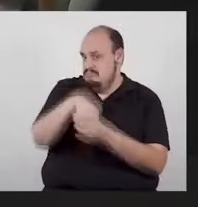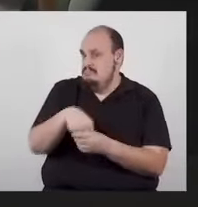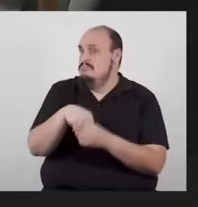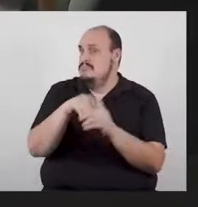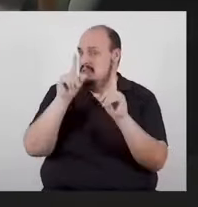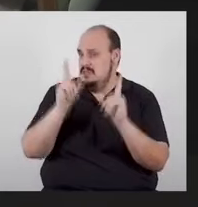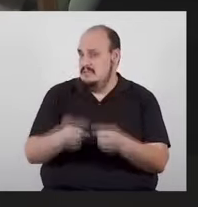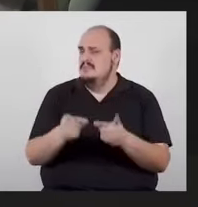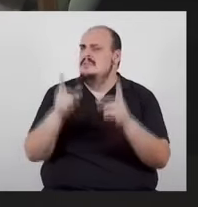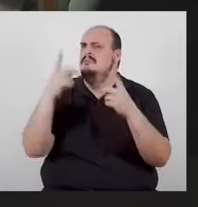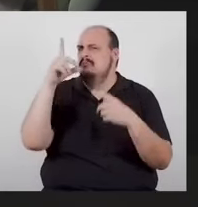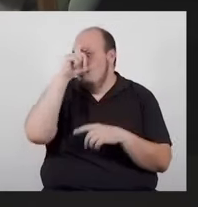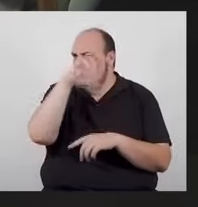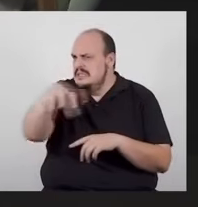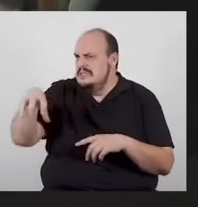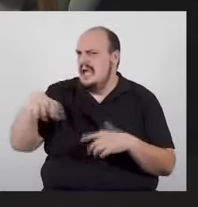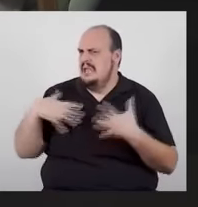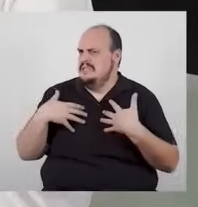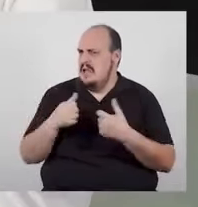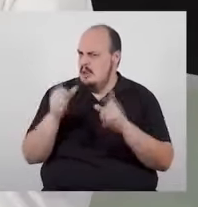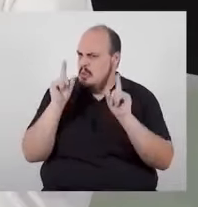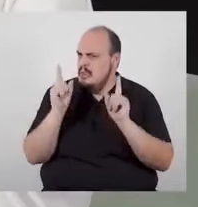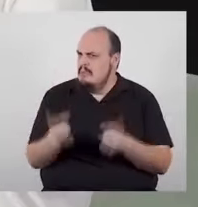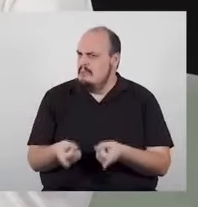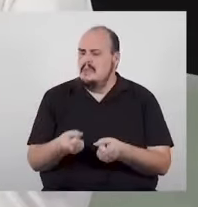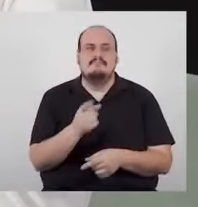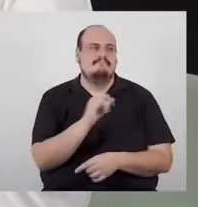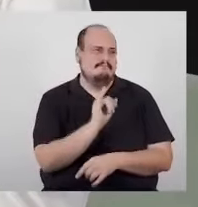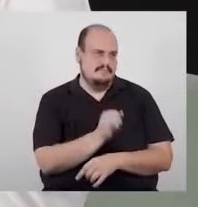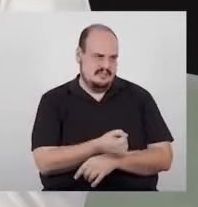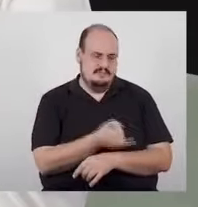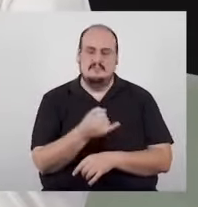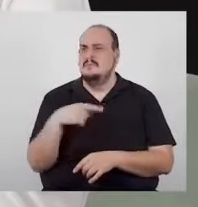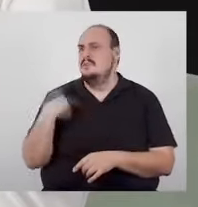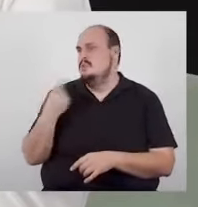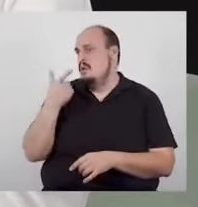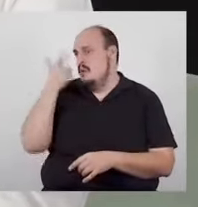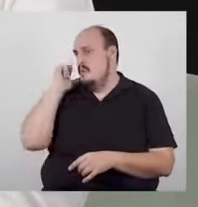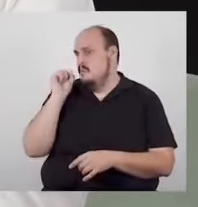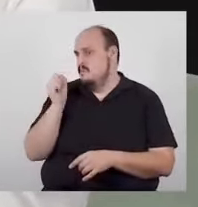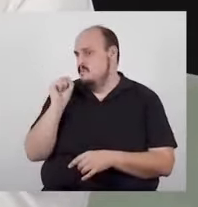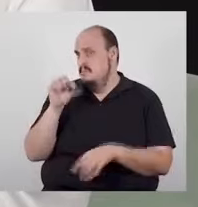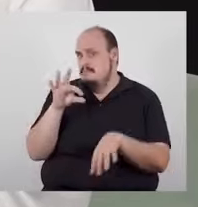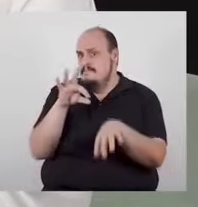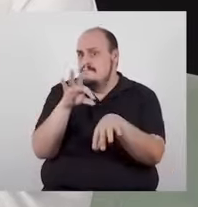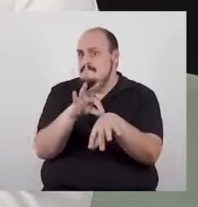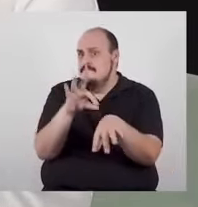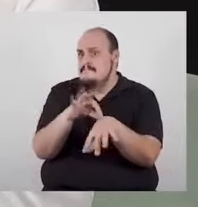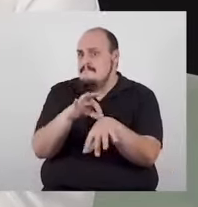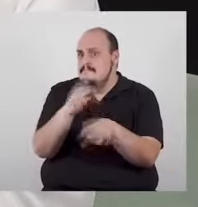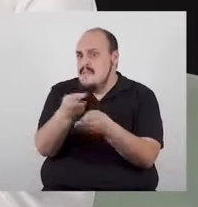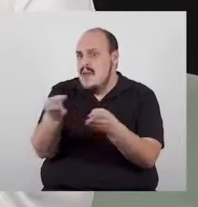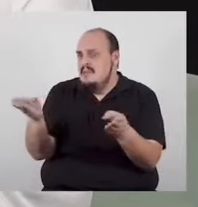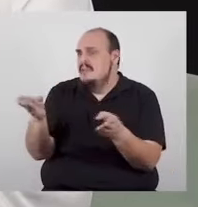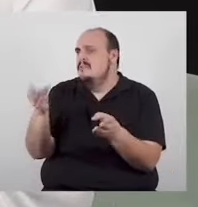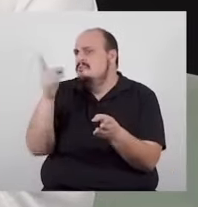incluye a la salud. A nosotros nos pasa y nos hemos dado cuenta que hasta los propios médicos no son